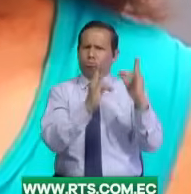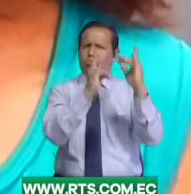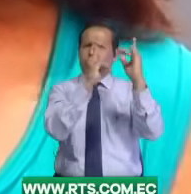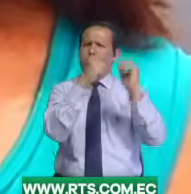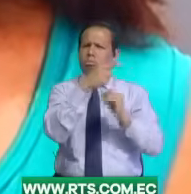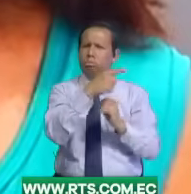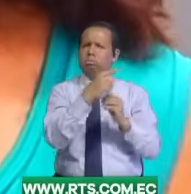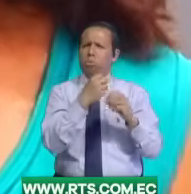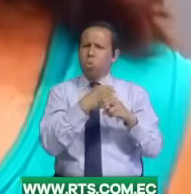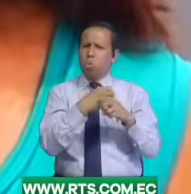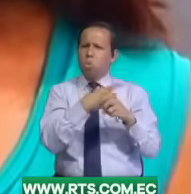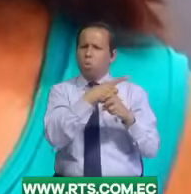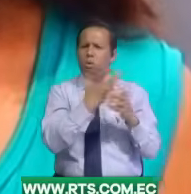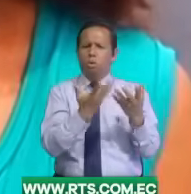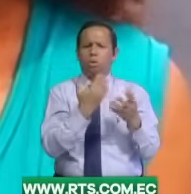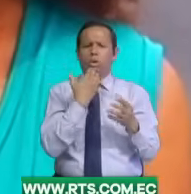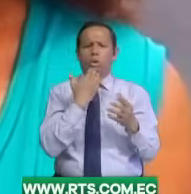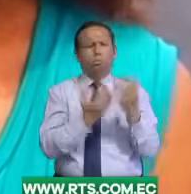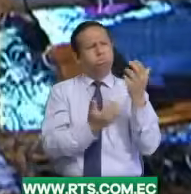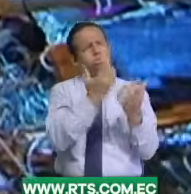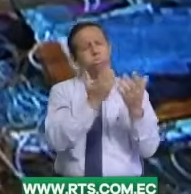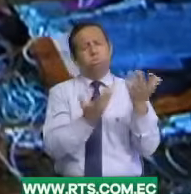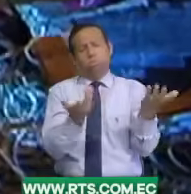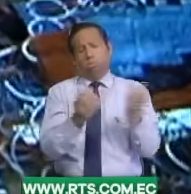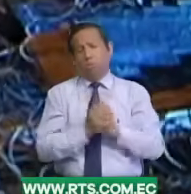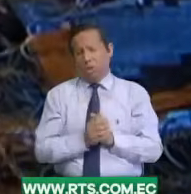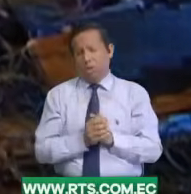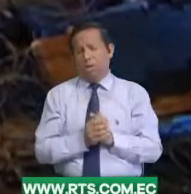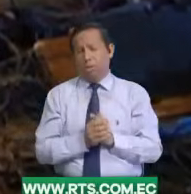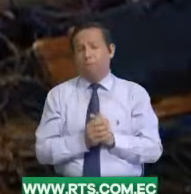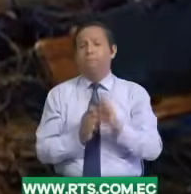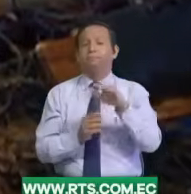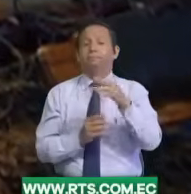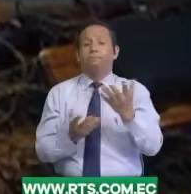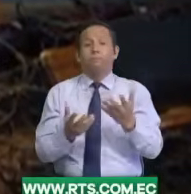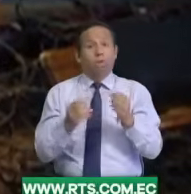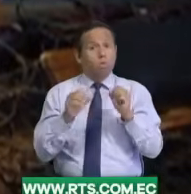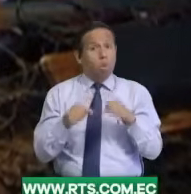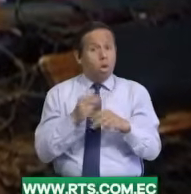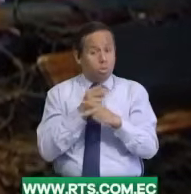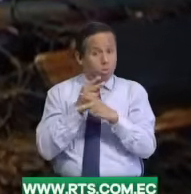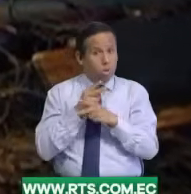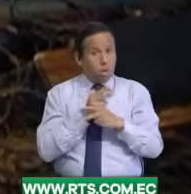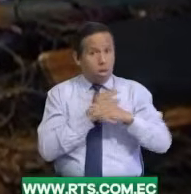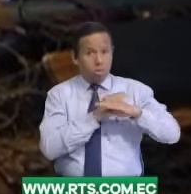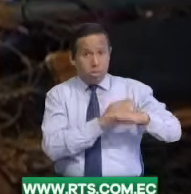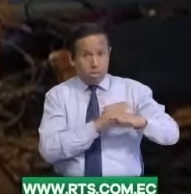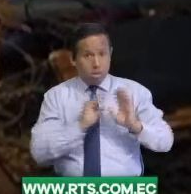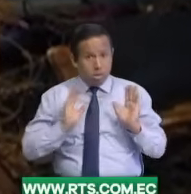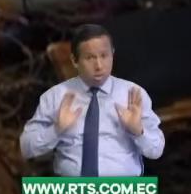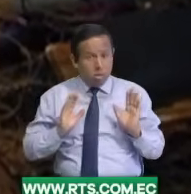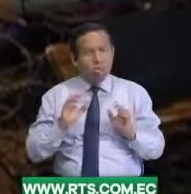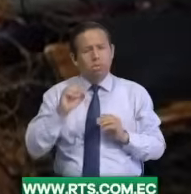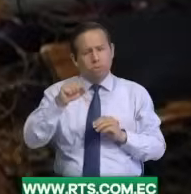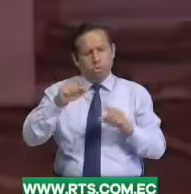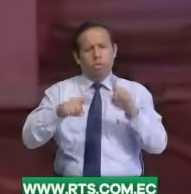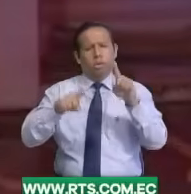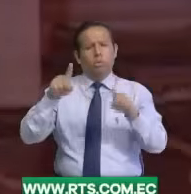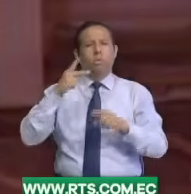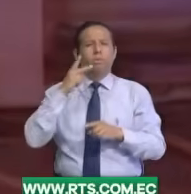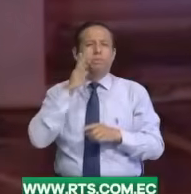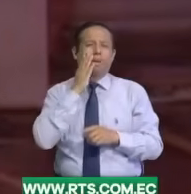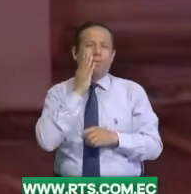de cemento. Si no, esto hubiera sido un incendio, pues. ¿Hay cómo evitar estas tragedias? por supuesto, afirman las madres de